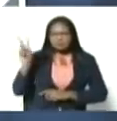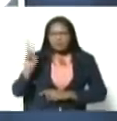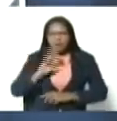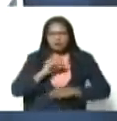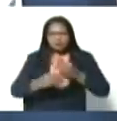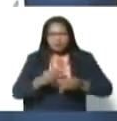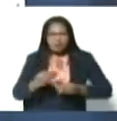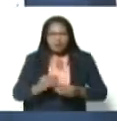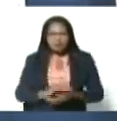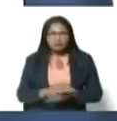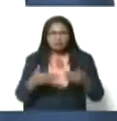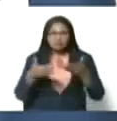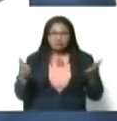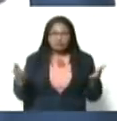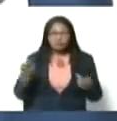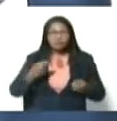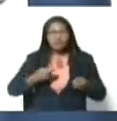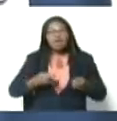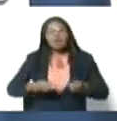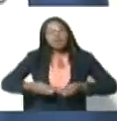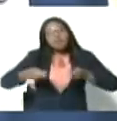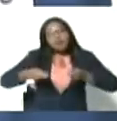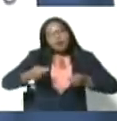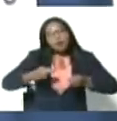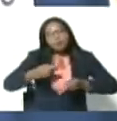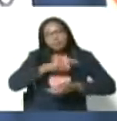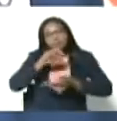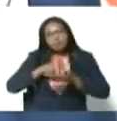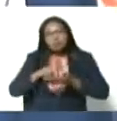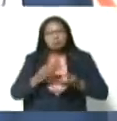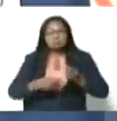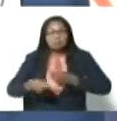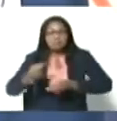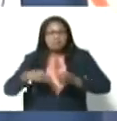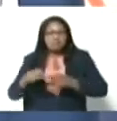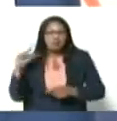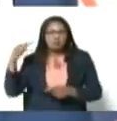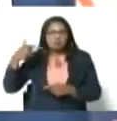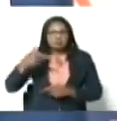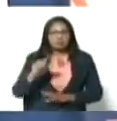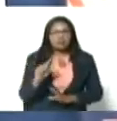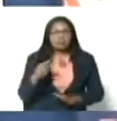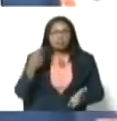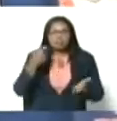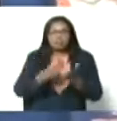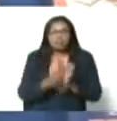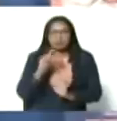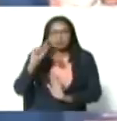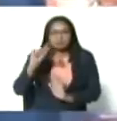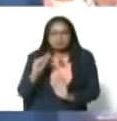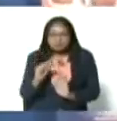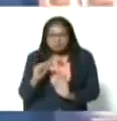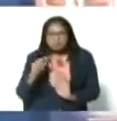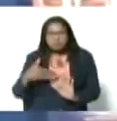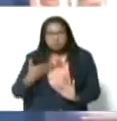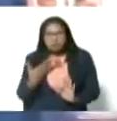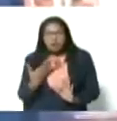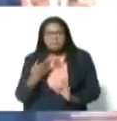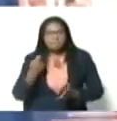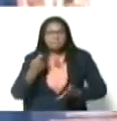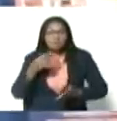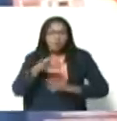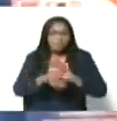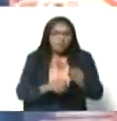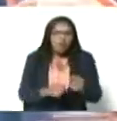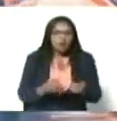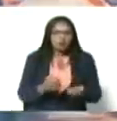están disponibles en el mercado nacional para nuestros transportistas a precios muy, muy, muy por debajo de los